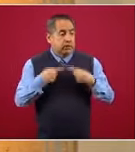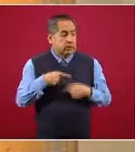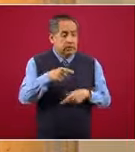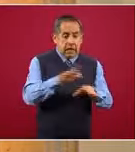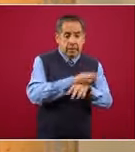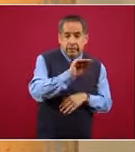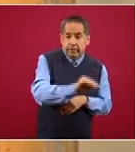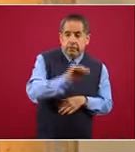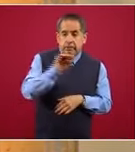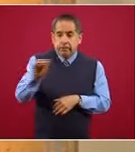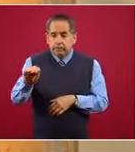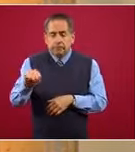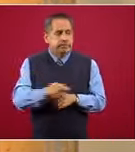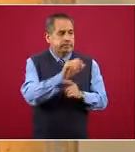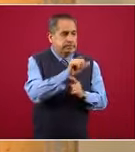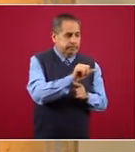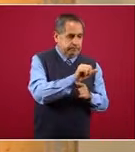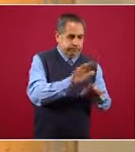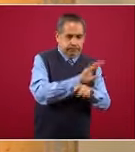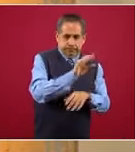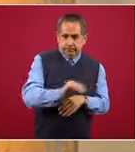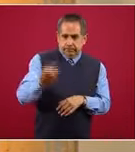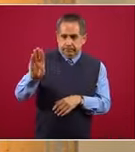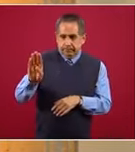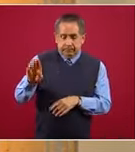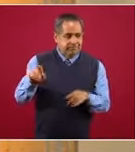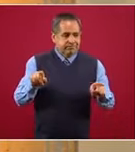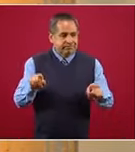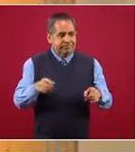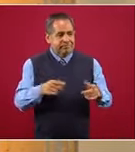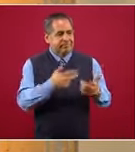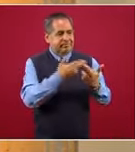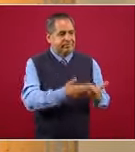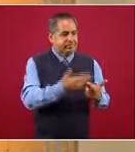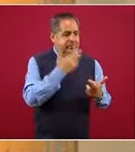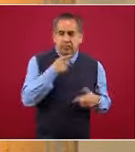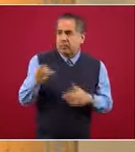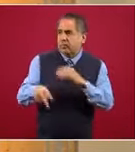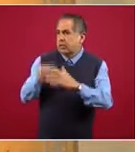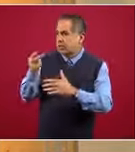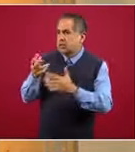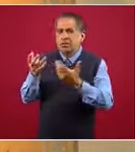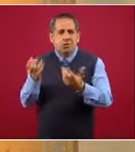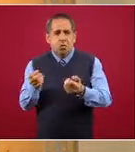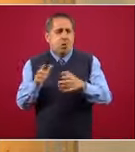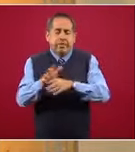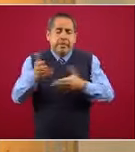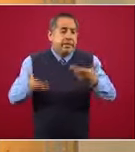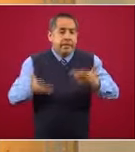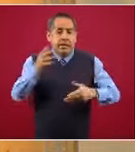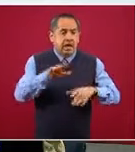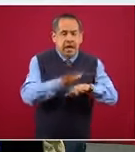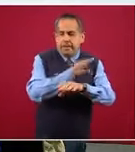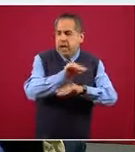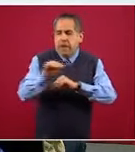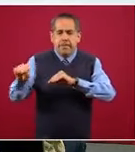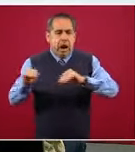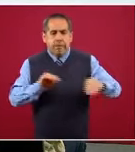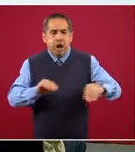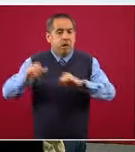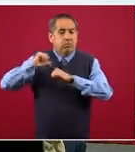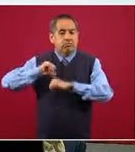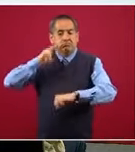de una unidad a una unidad B, ya sea por mayor capacidad de resolución o por saturación de una de las unidades. Entonces, al